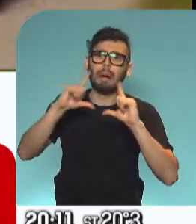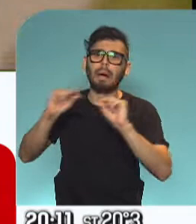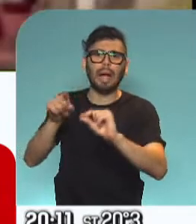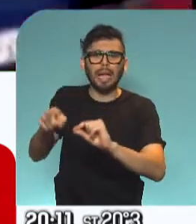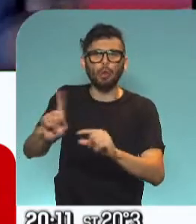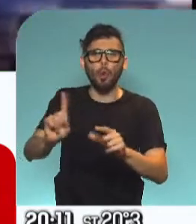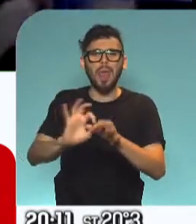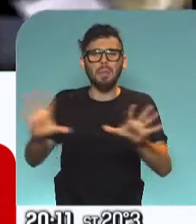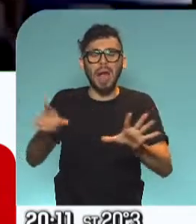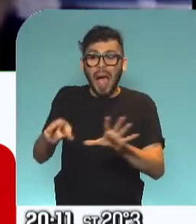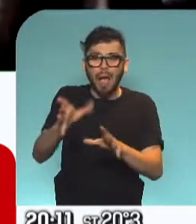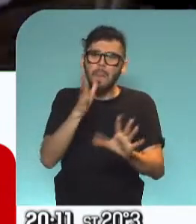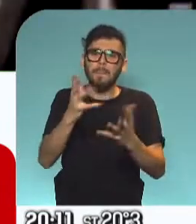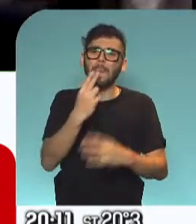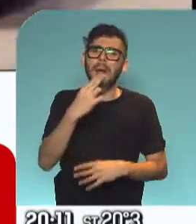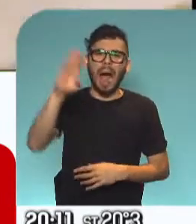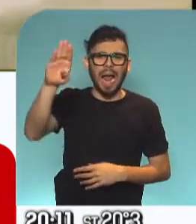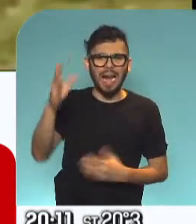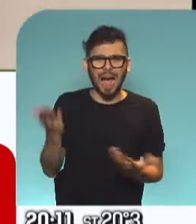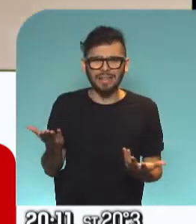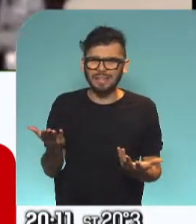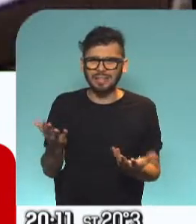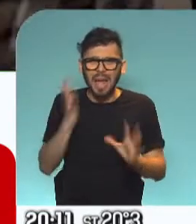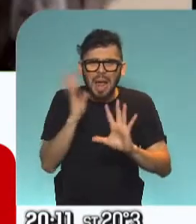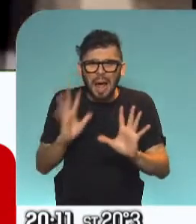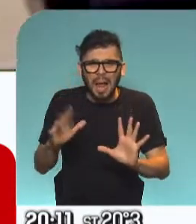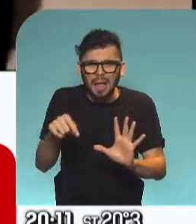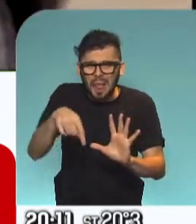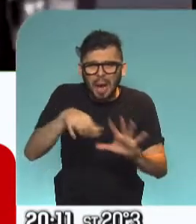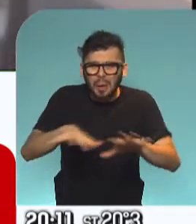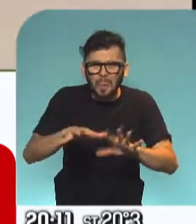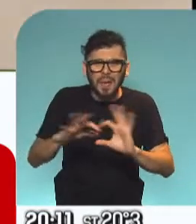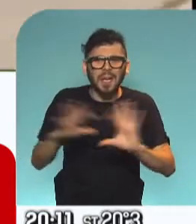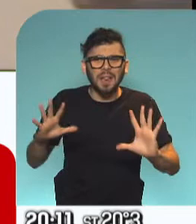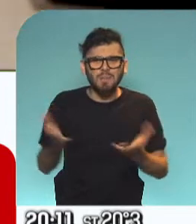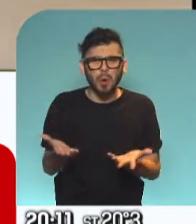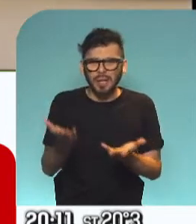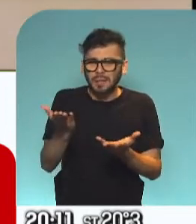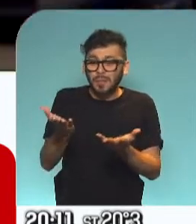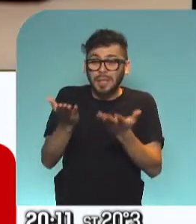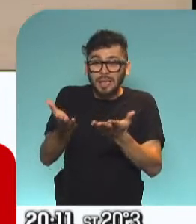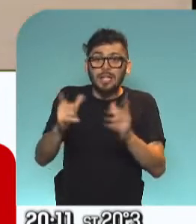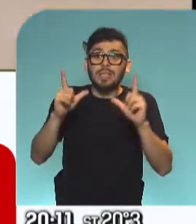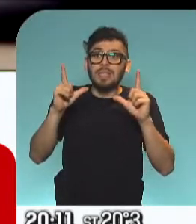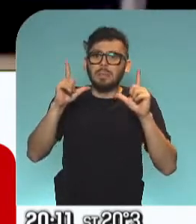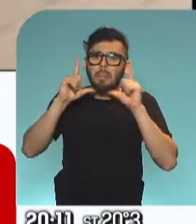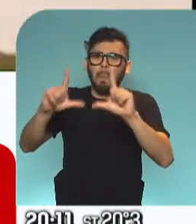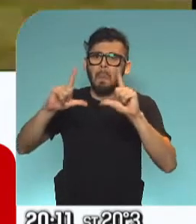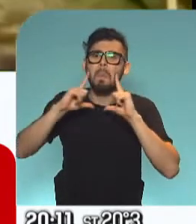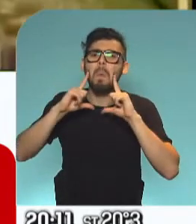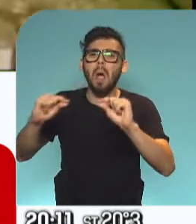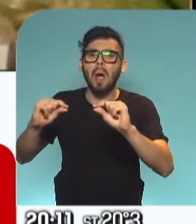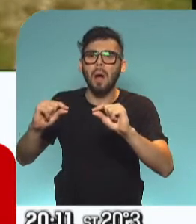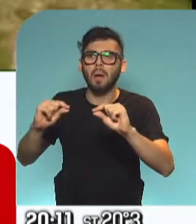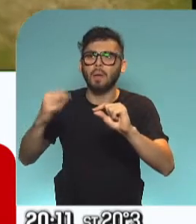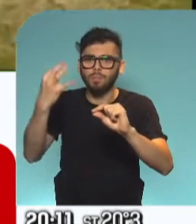fascistas, son nazis, no tienen nada que ver con este contexto con el que estamos viviendo. Y por supuesto, el escrache nace como una herramienta para otra